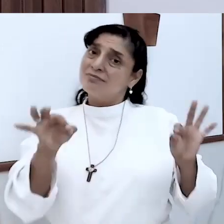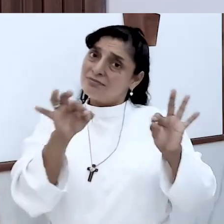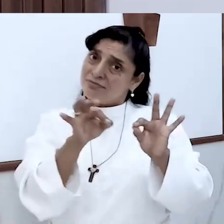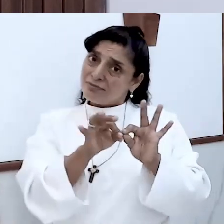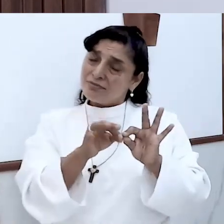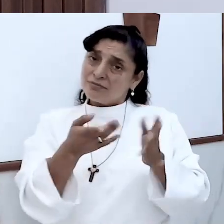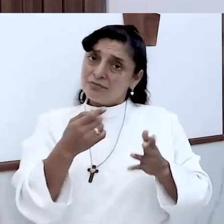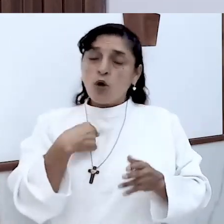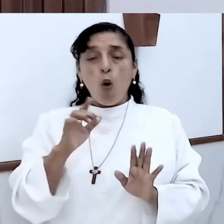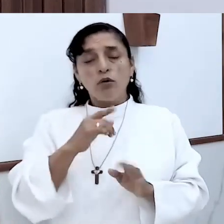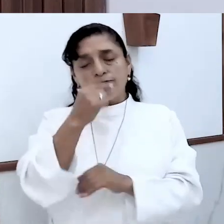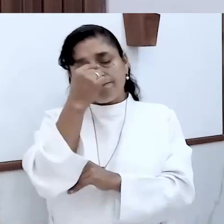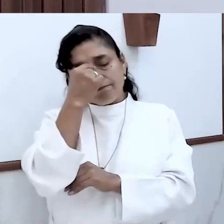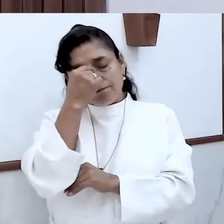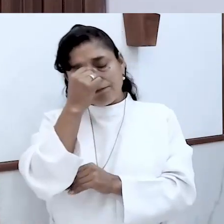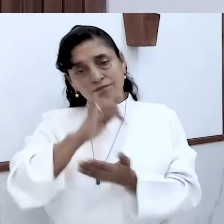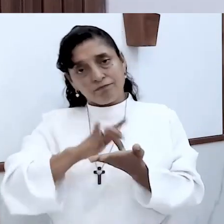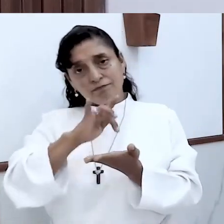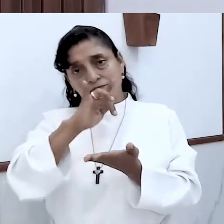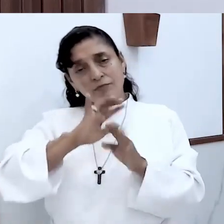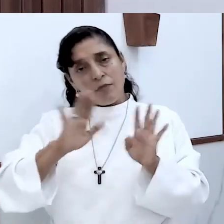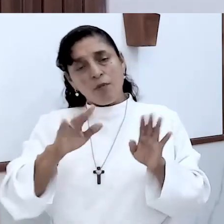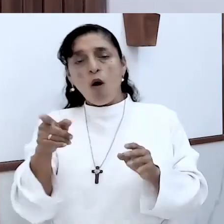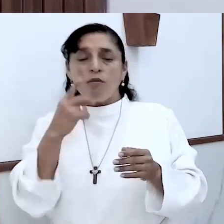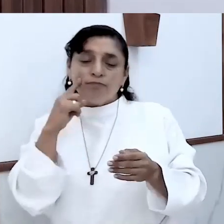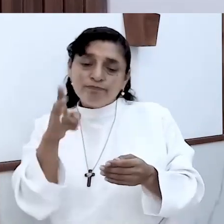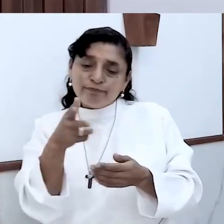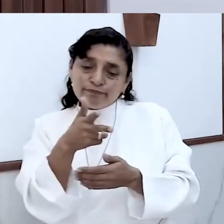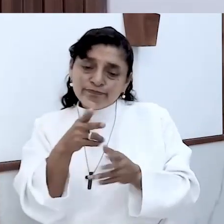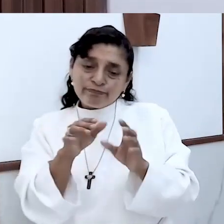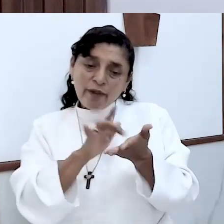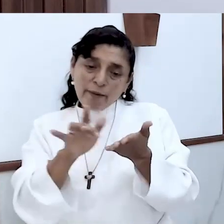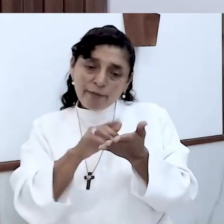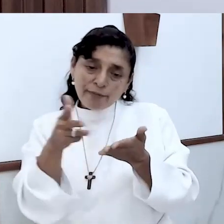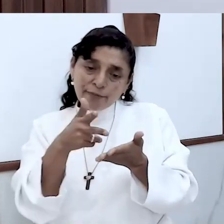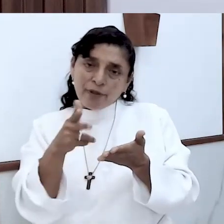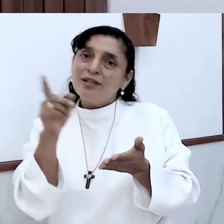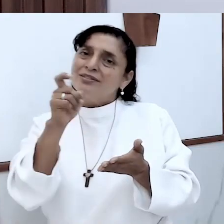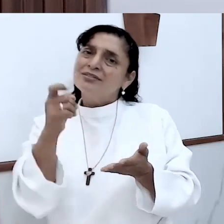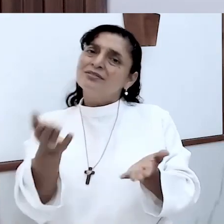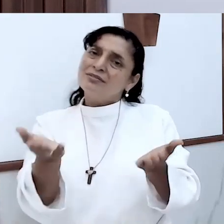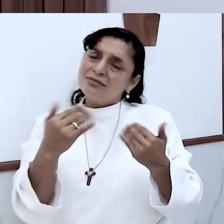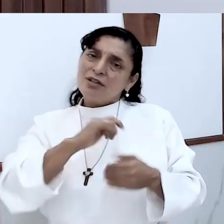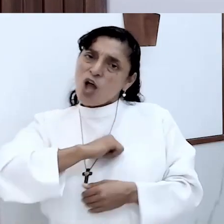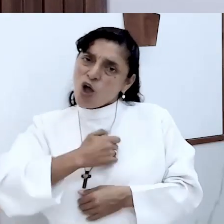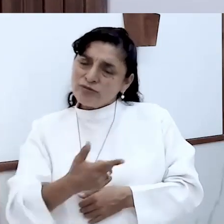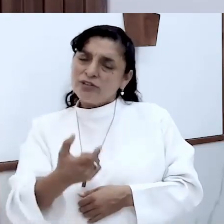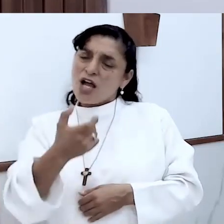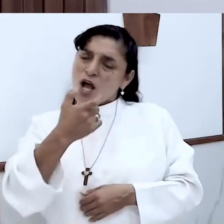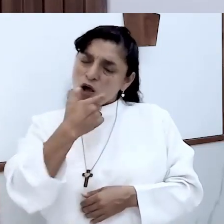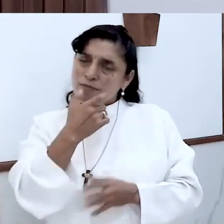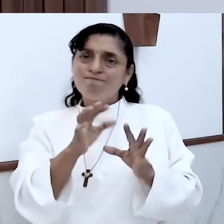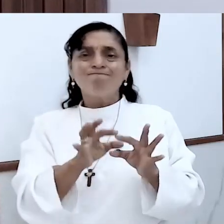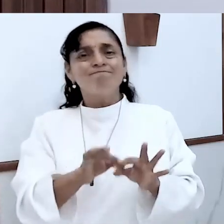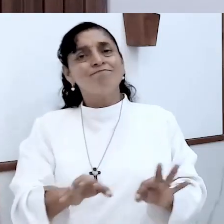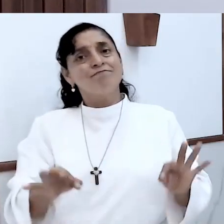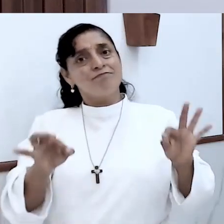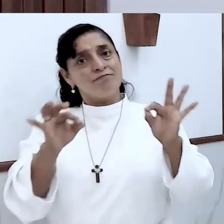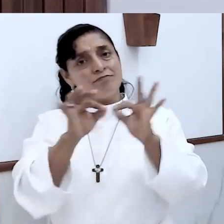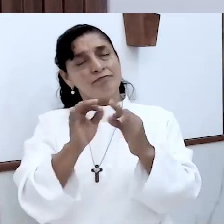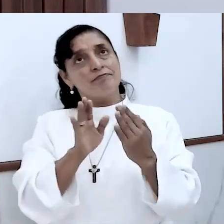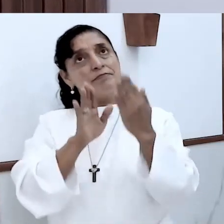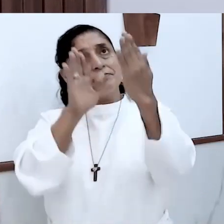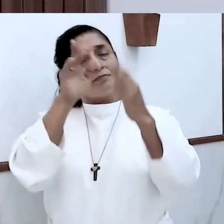espiritual, no, peor la comunión virtual, no, eso no sirve. Hay que comulgar real en la presencia